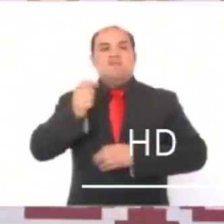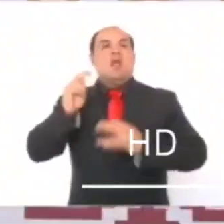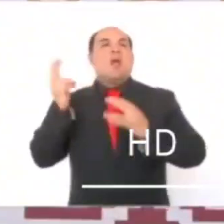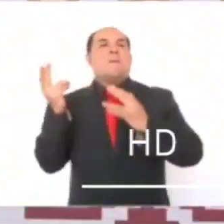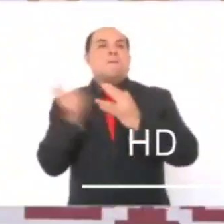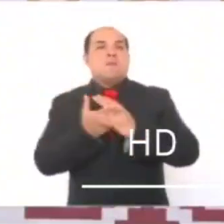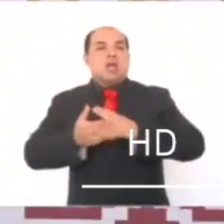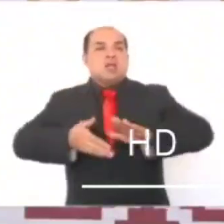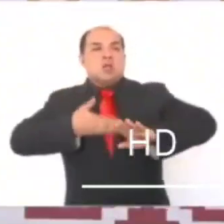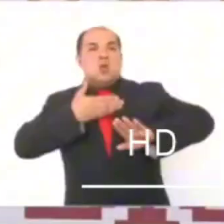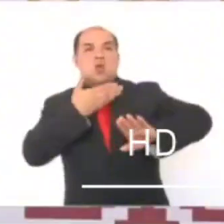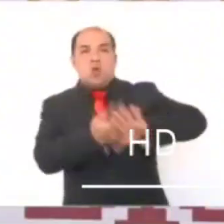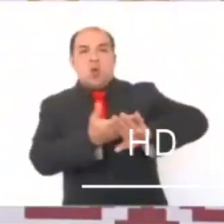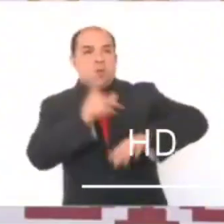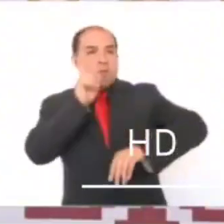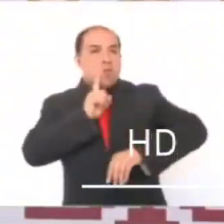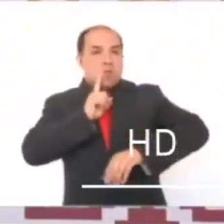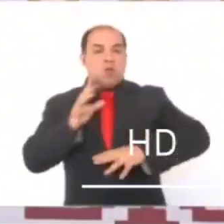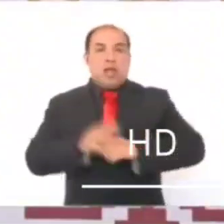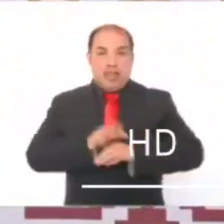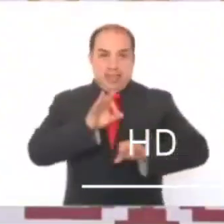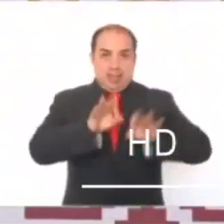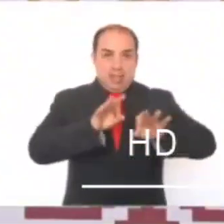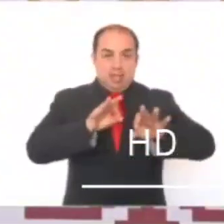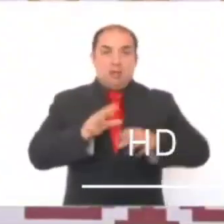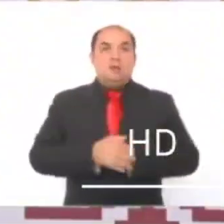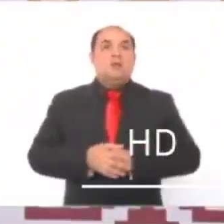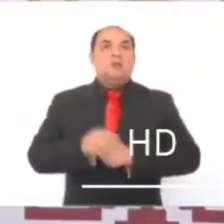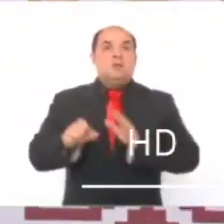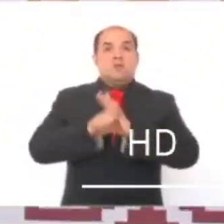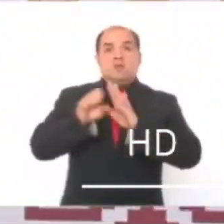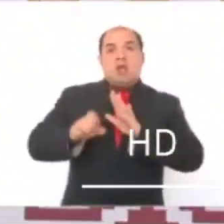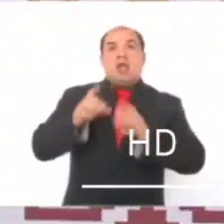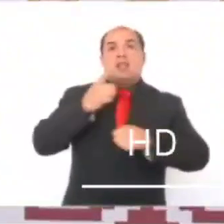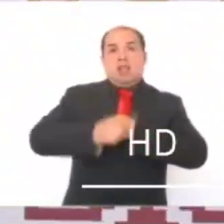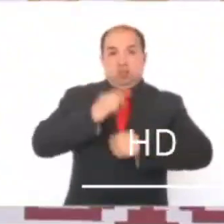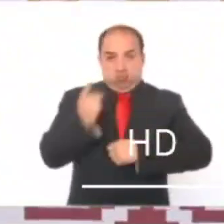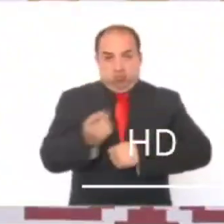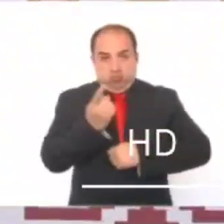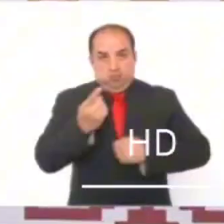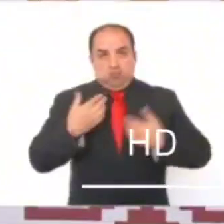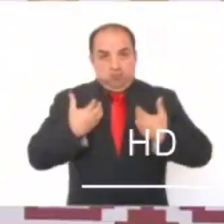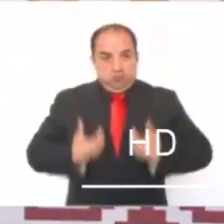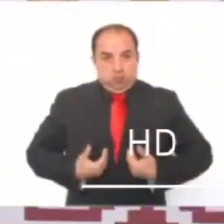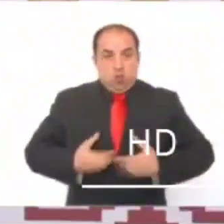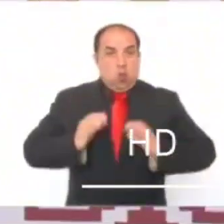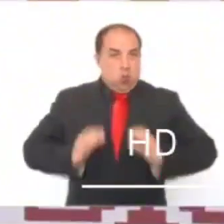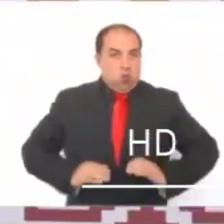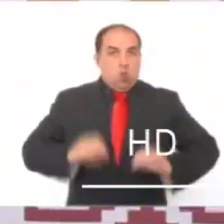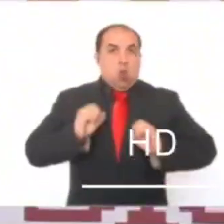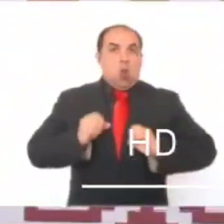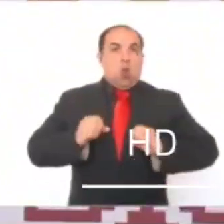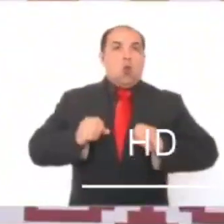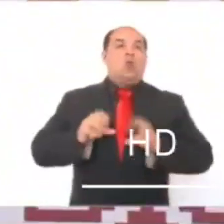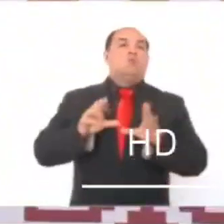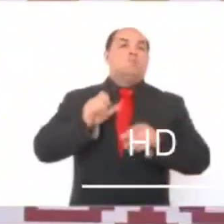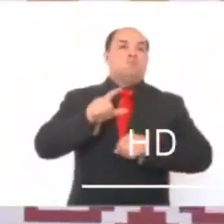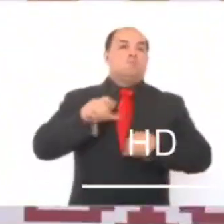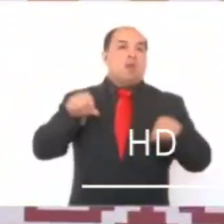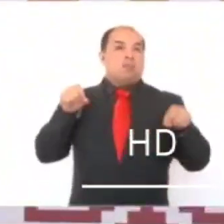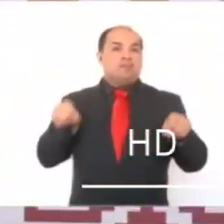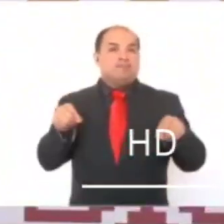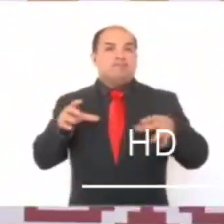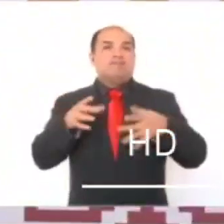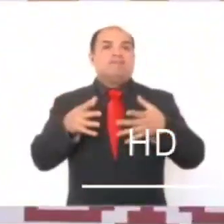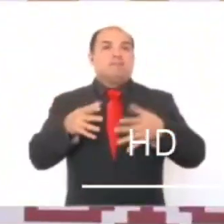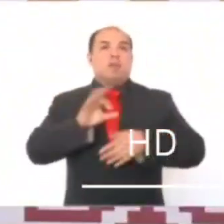el daño físico es permanente o si afecta a los órganos reproductivos, las penas pueden alcanzar hasta los